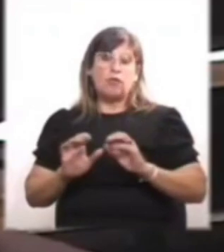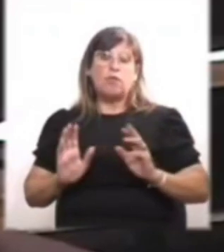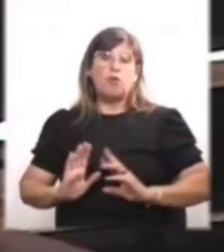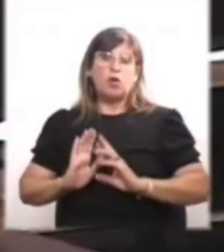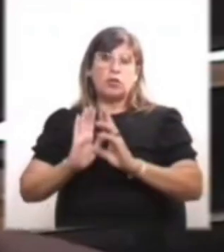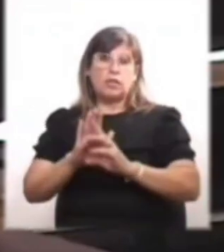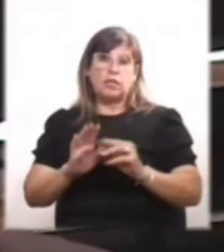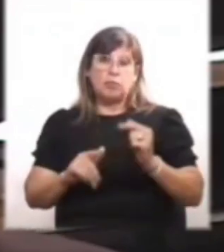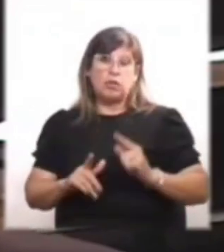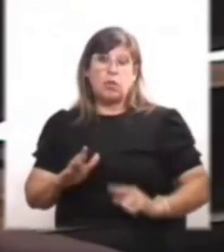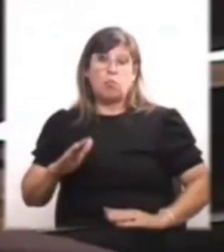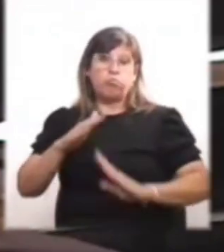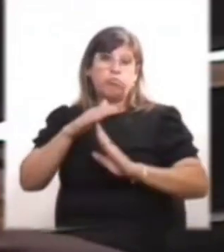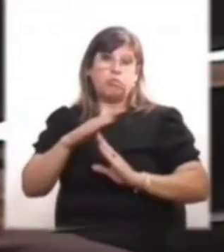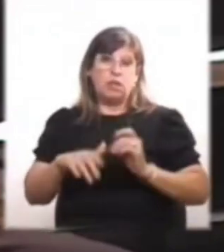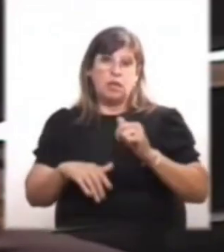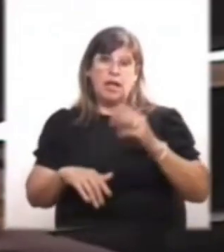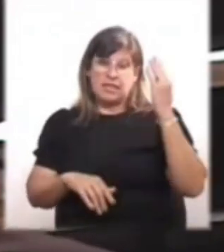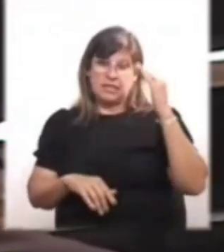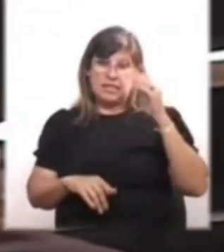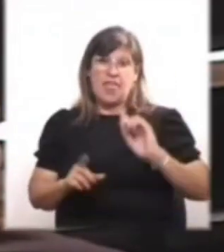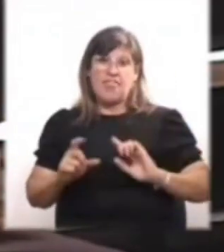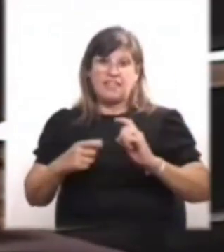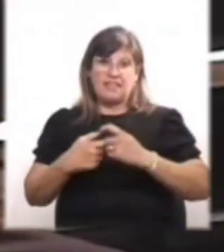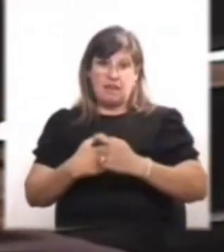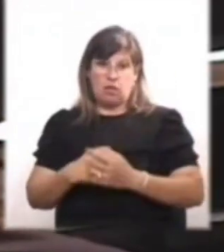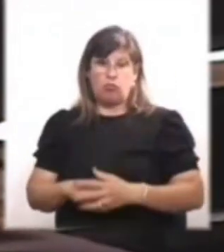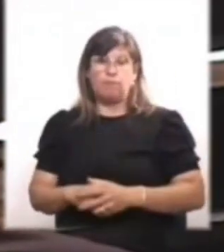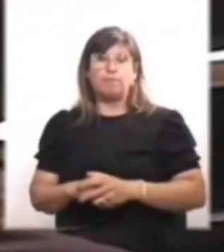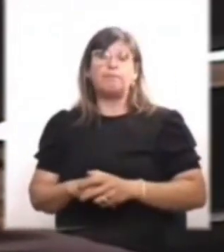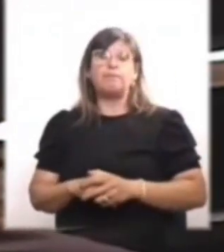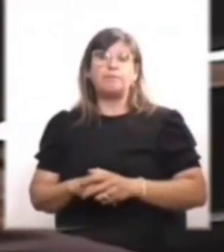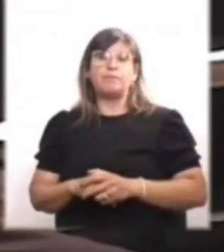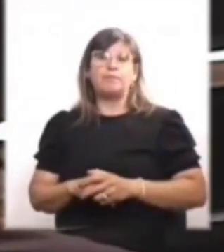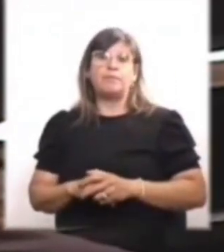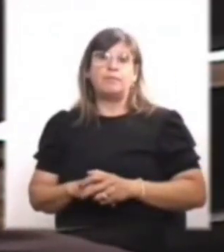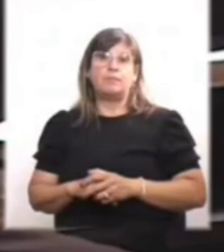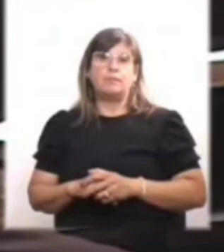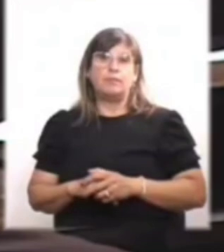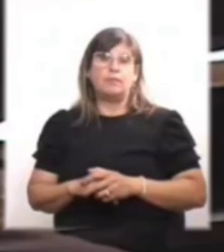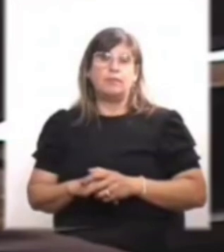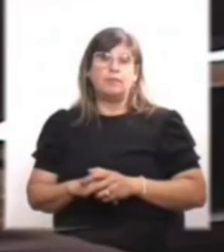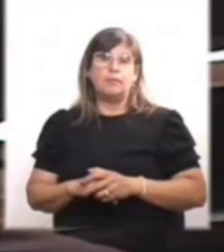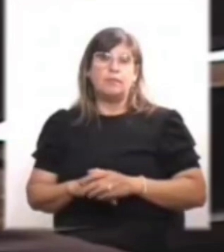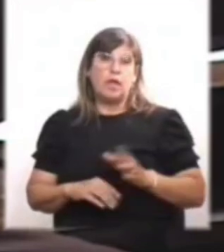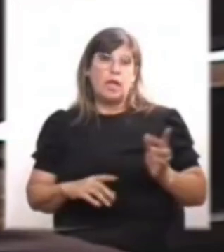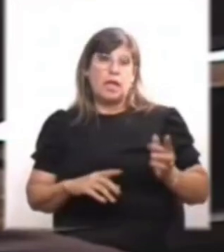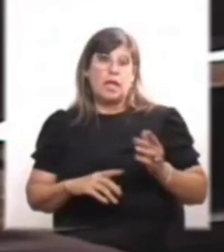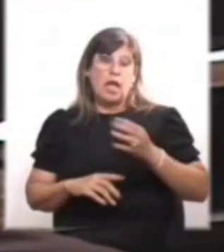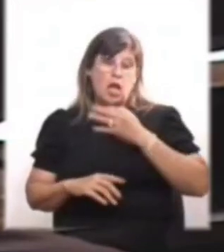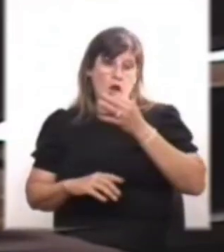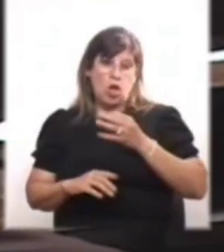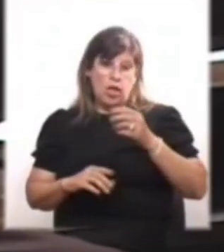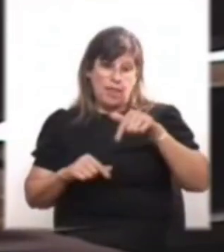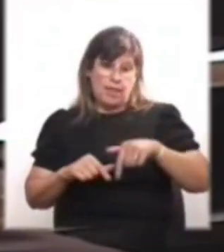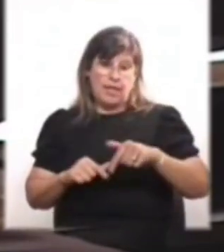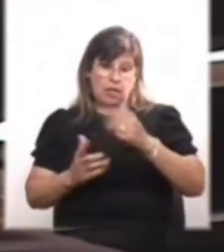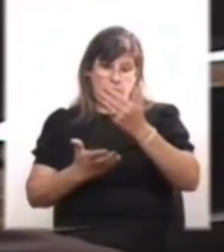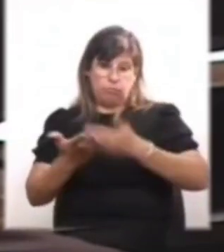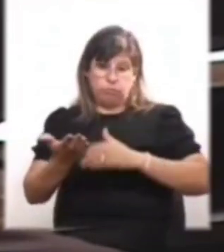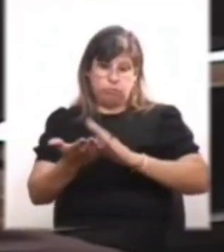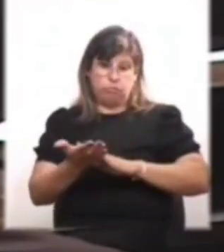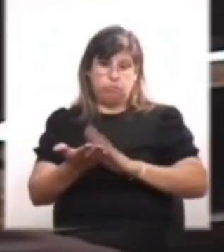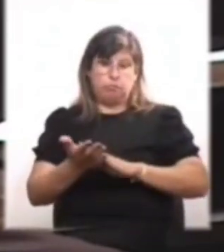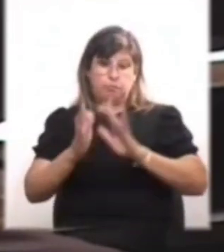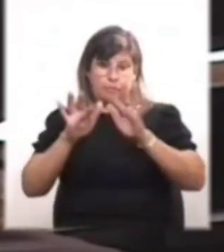representados por sus más altas autoridades del sindicato. Lo que dijeron está en la